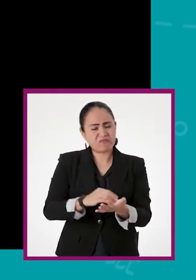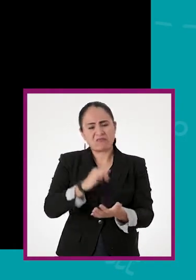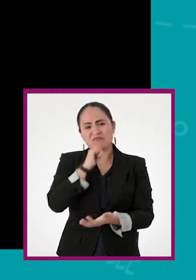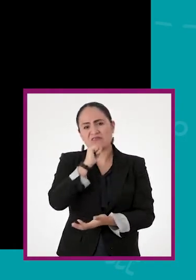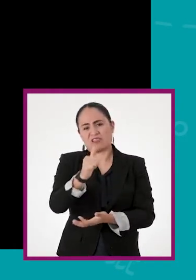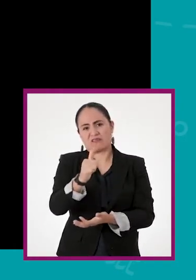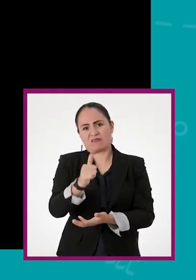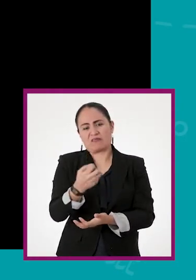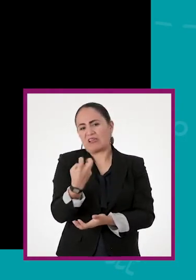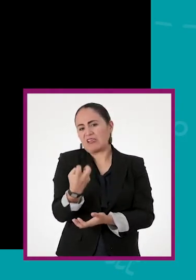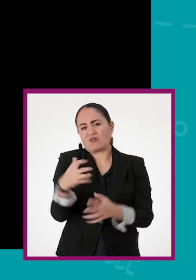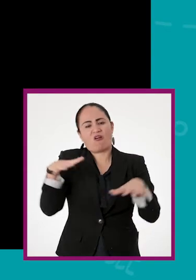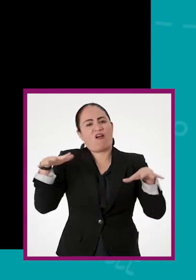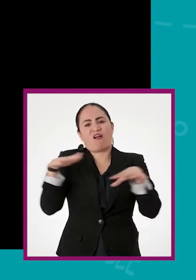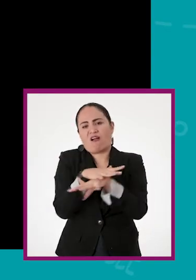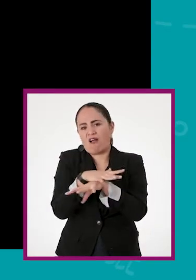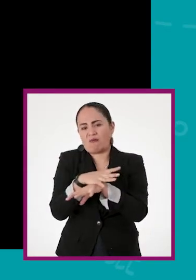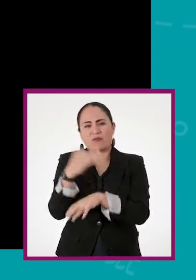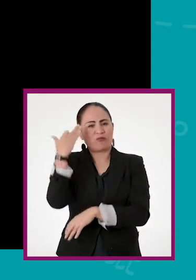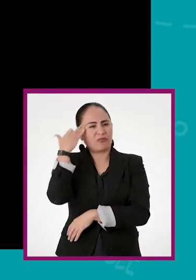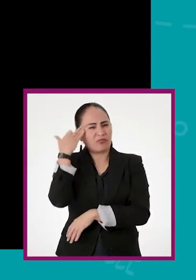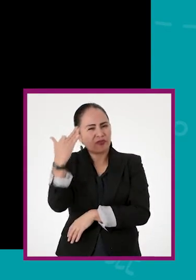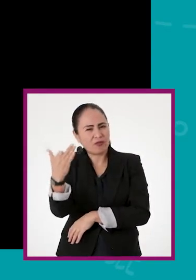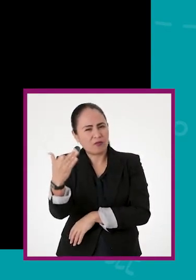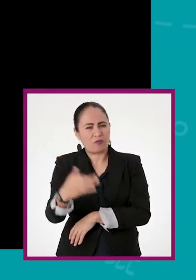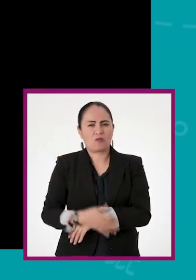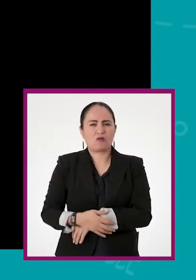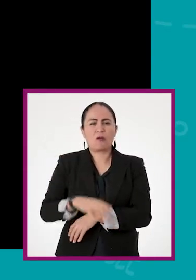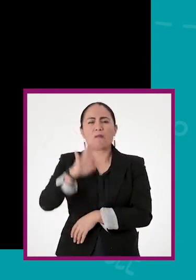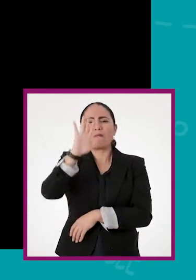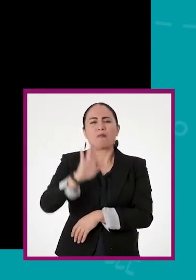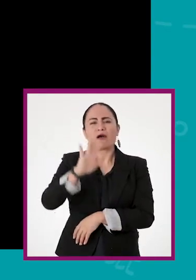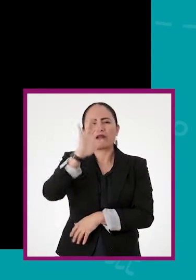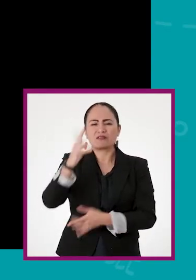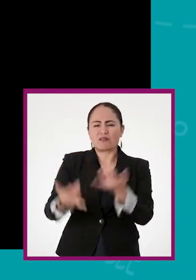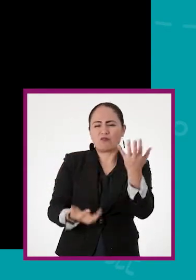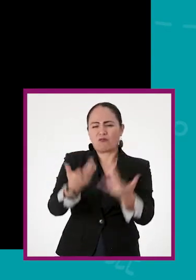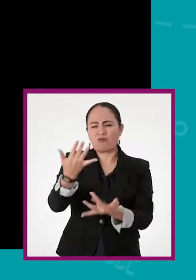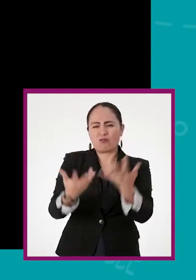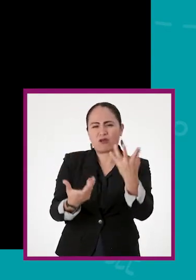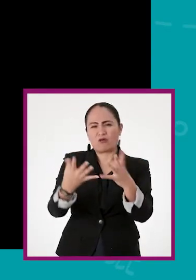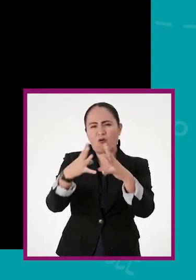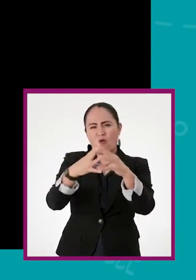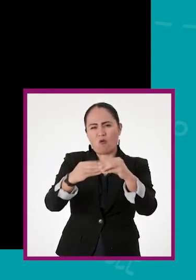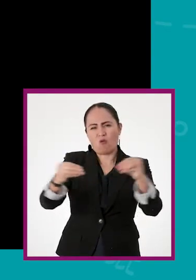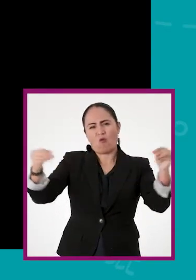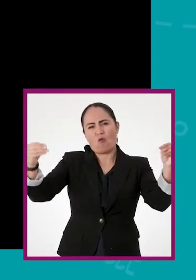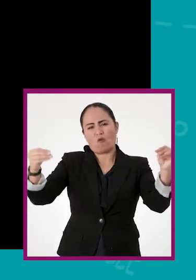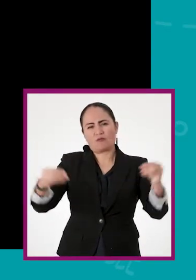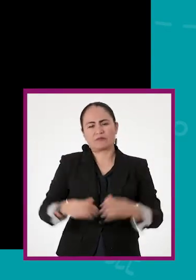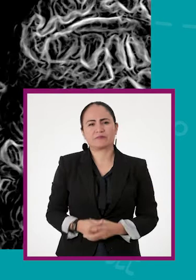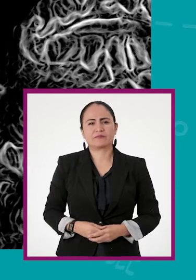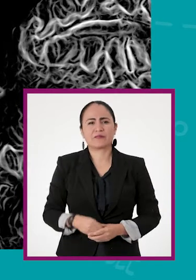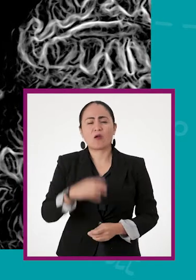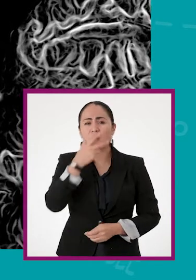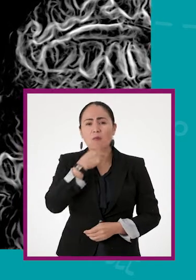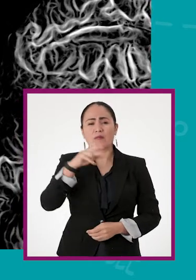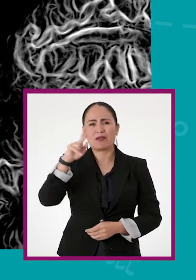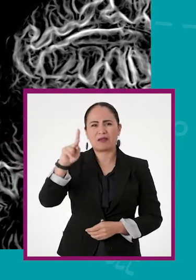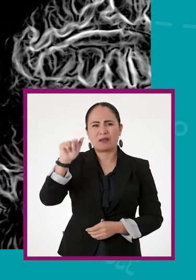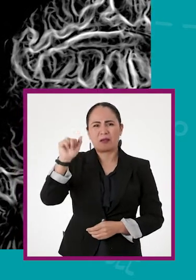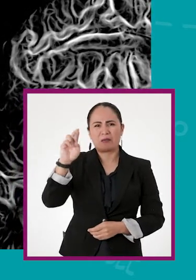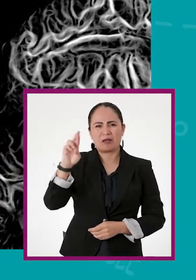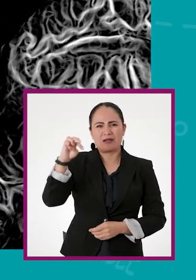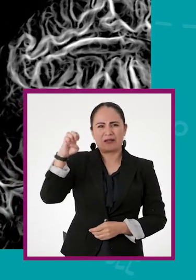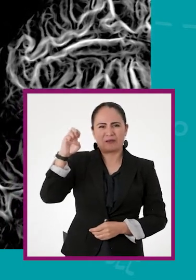recíprocamente. Es cambio, es tiempo, es fuego que se consume para perpetuarse.